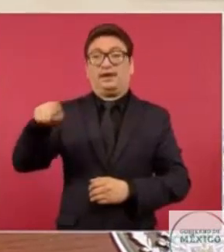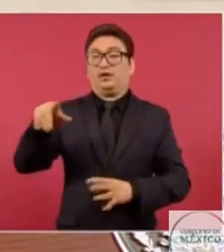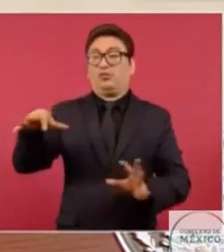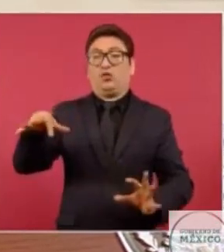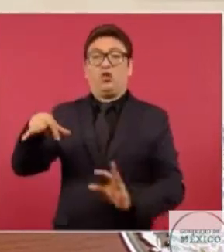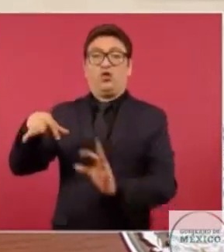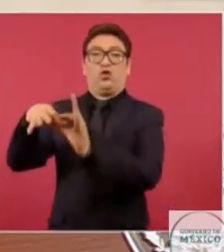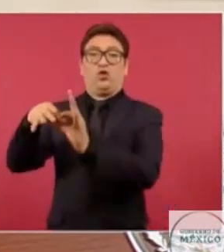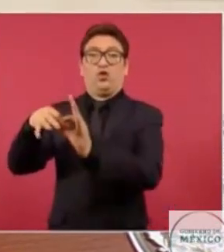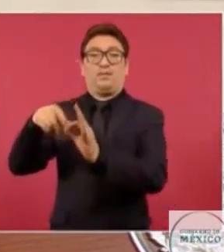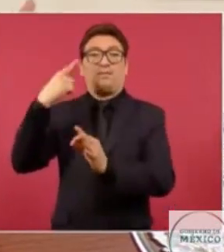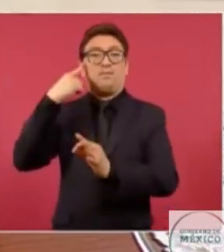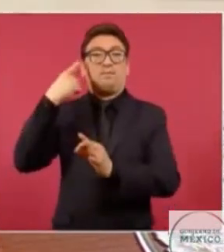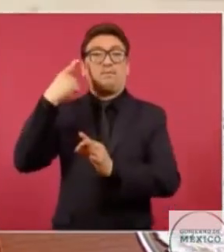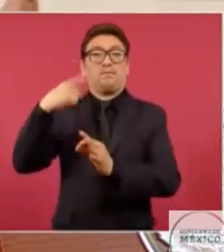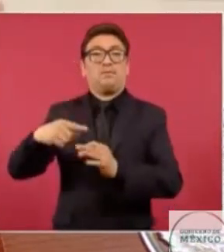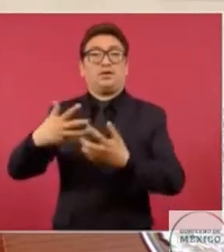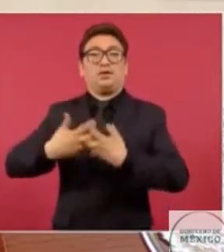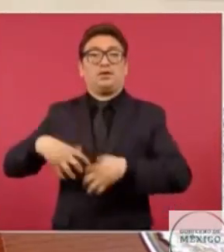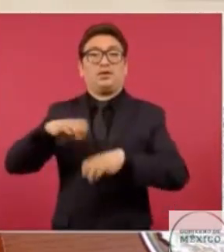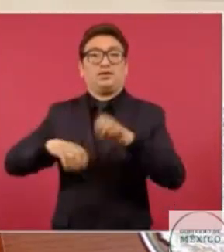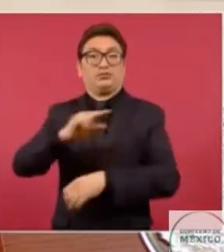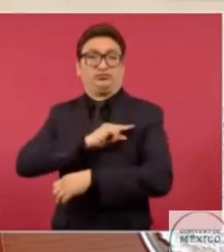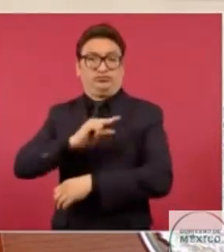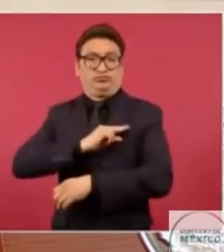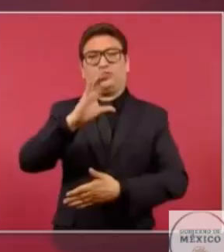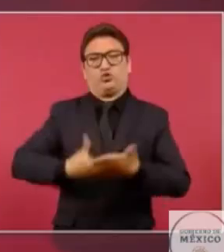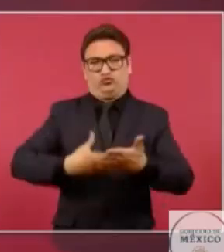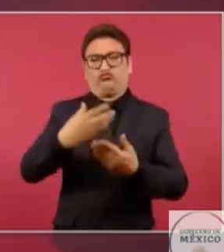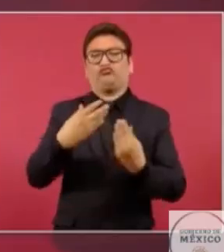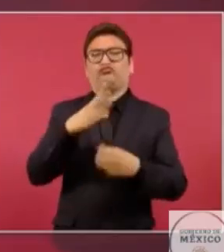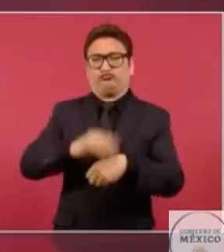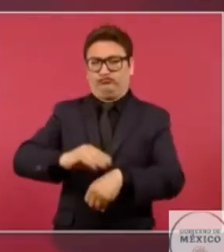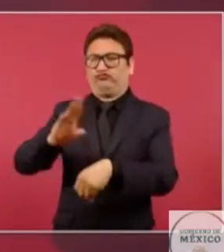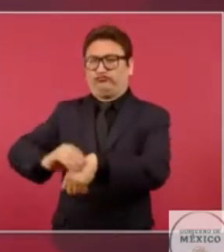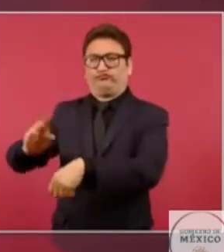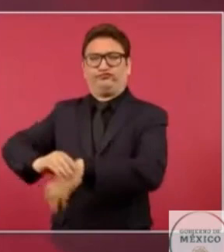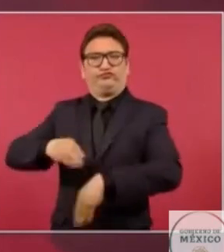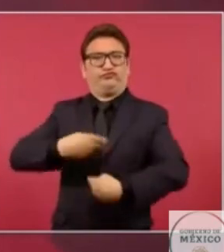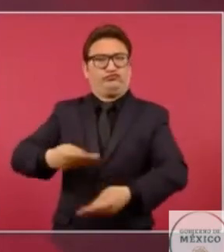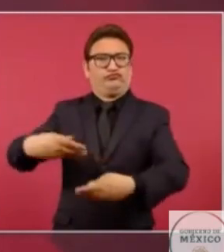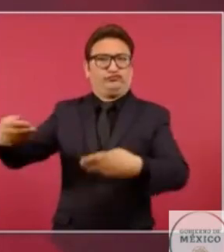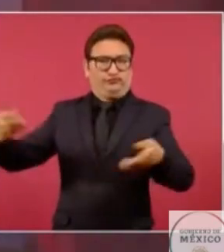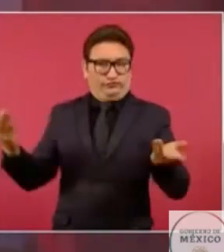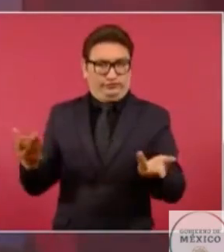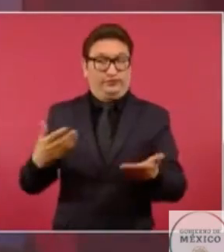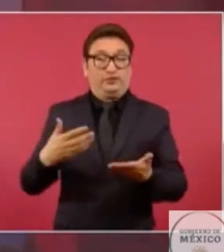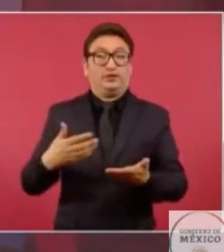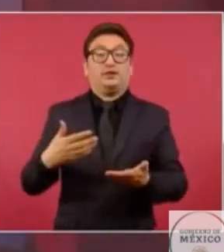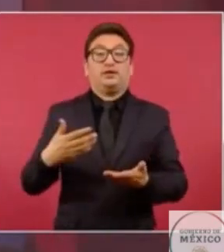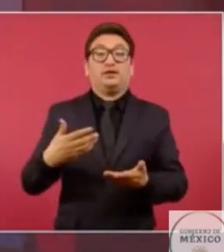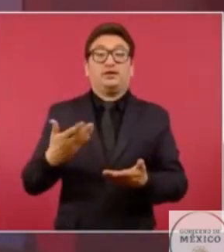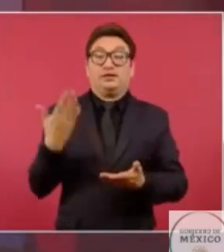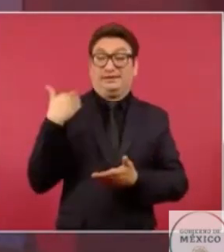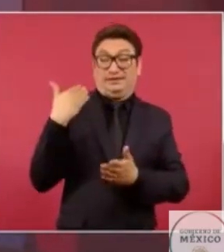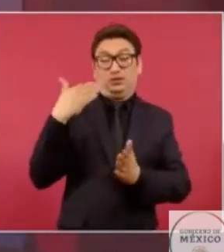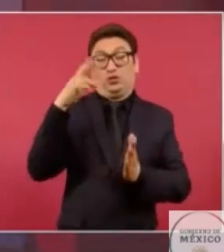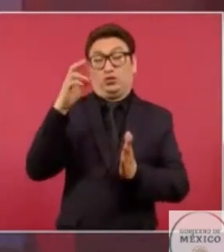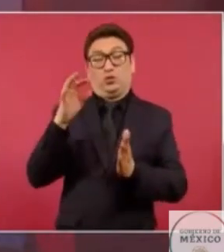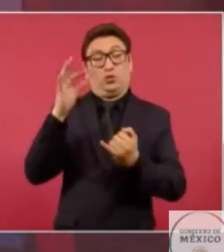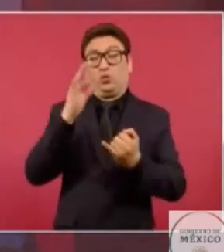todas las facilidades a las empresas privadas, sobre todo extranjeras. Y últimamente, con la reforma